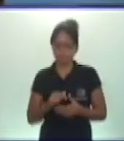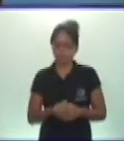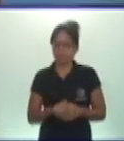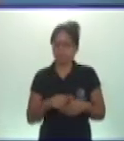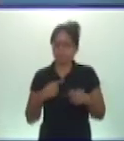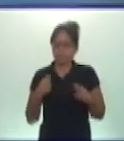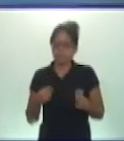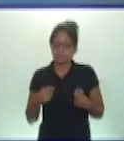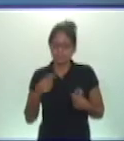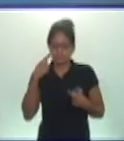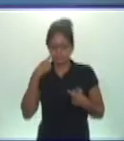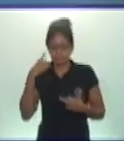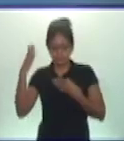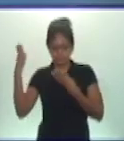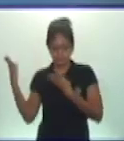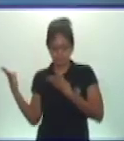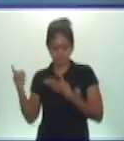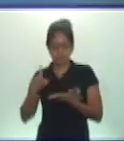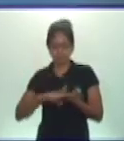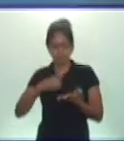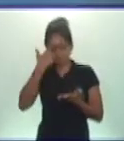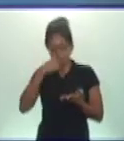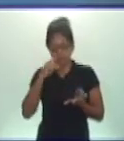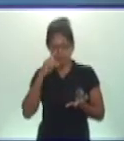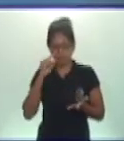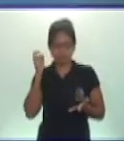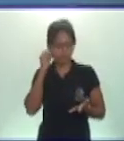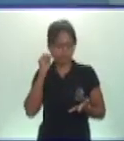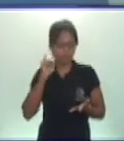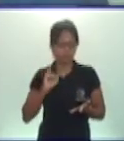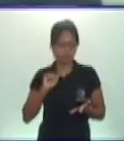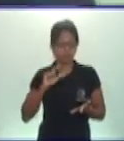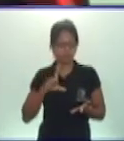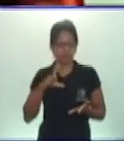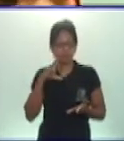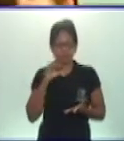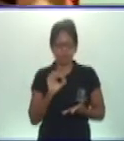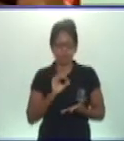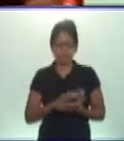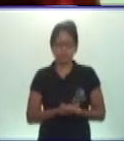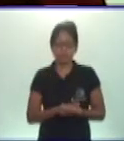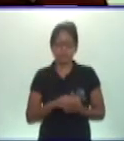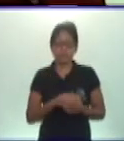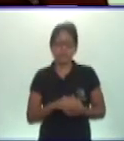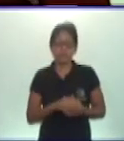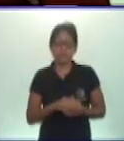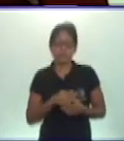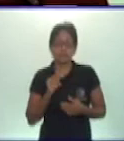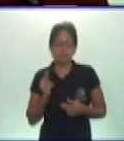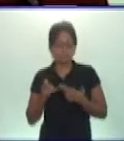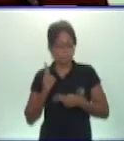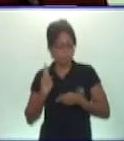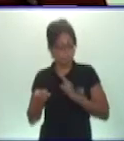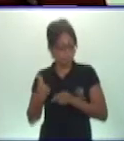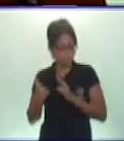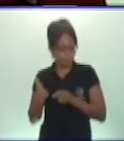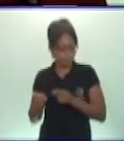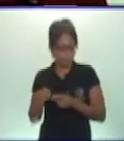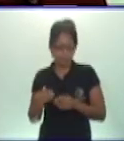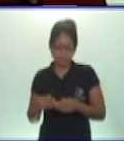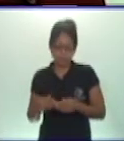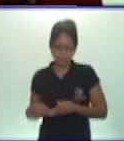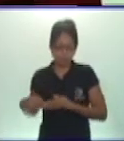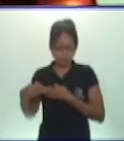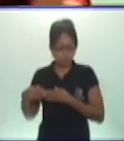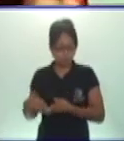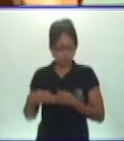Narváez. Pánfilo de Narváez se le da la indicación, Diego Velázquez, cuando llega al norte de la actual provincia de